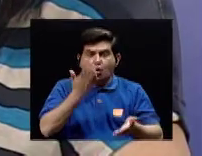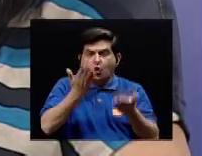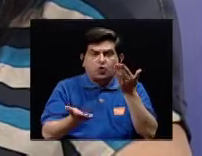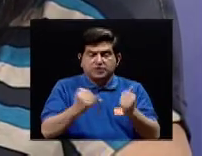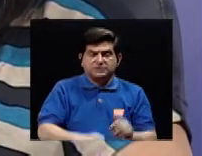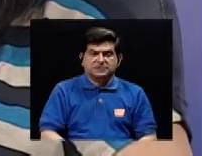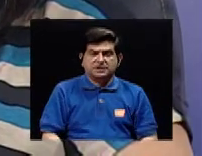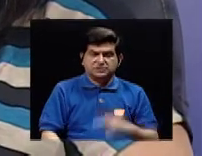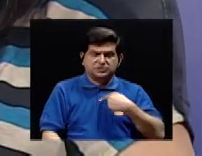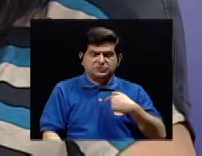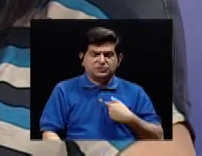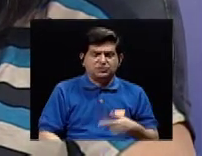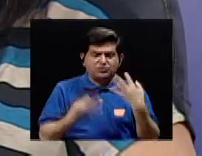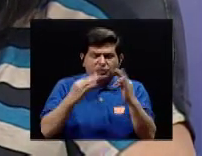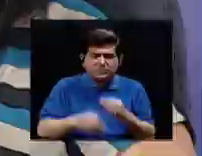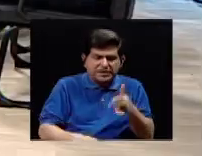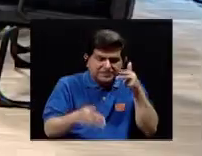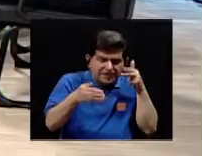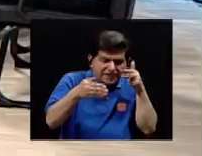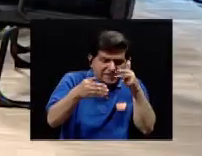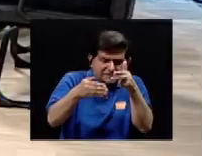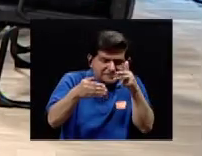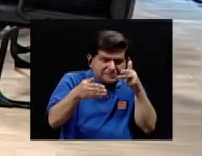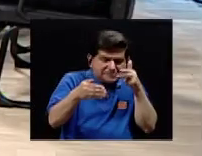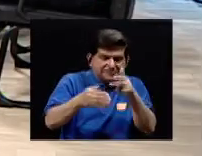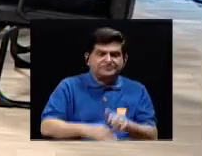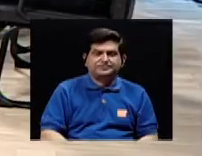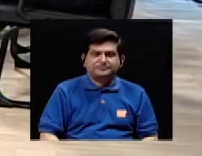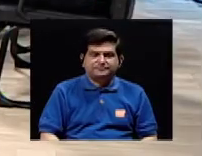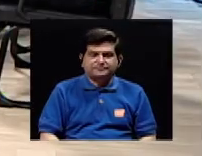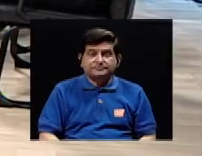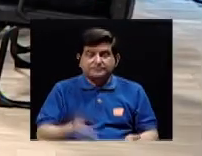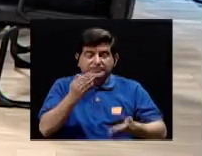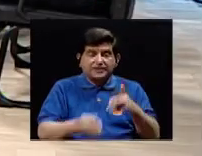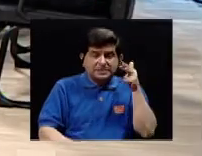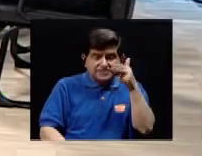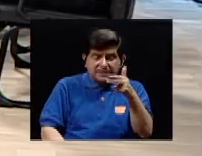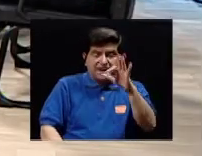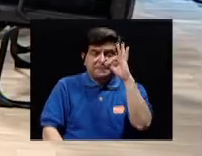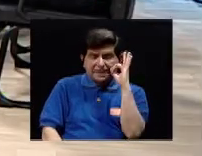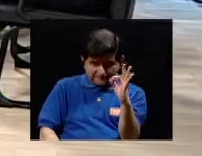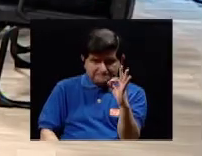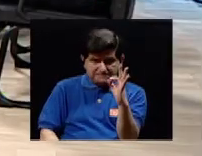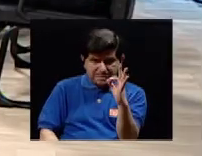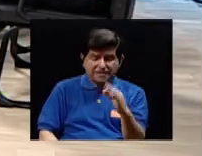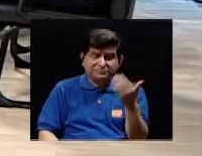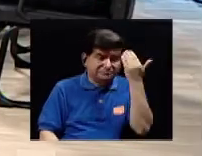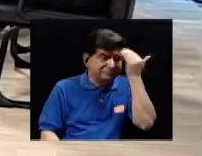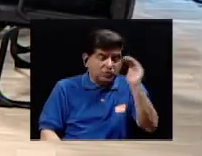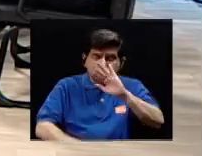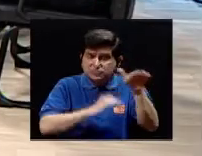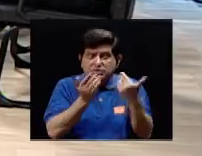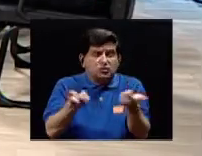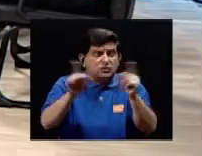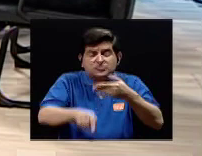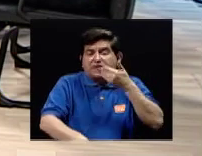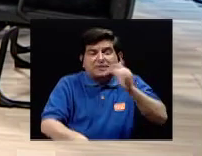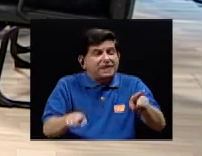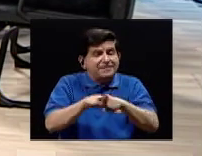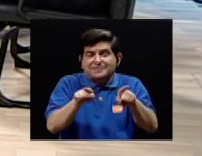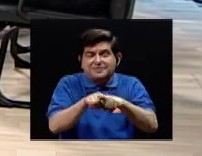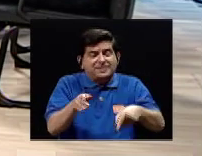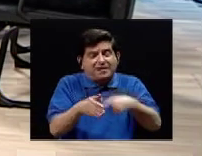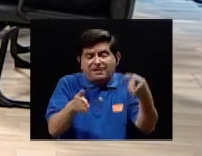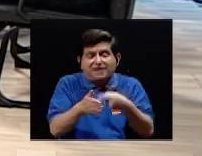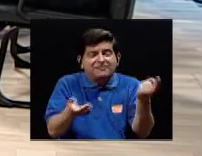de repente si uno está encuadrando en el momento correcto, si la cámara está bien, no sé, todo lo que puede salir mal, ¿verdad?